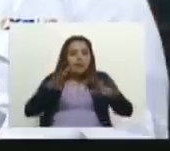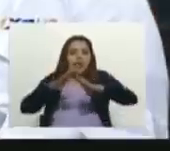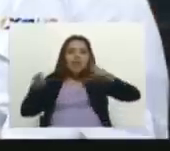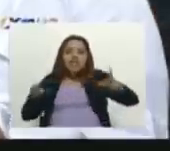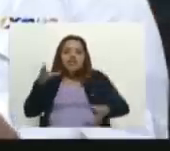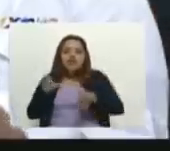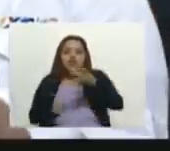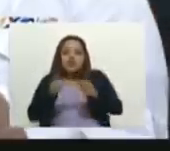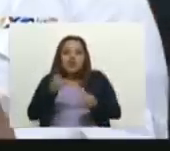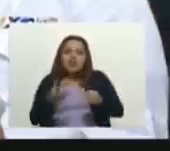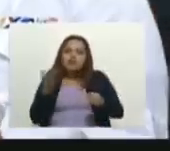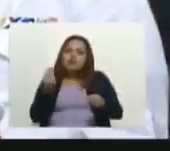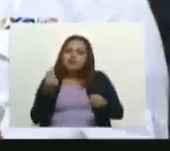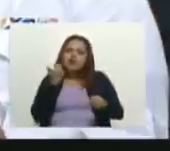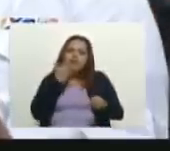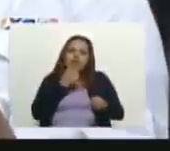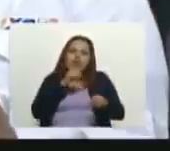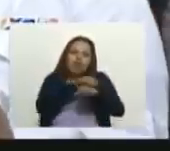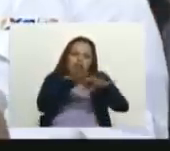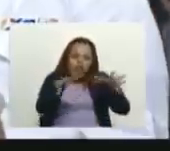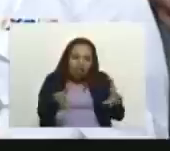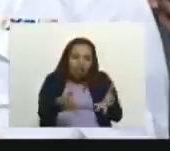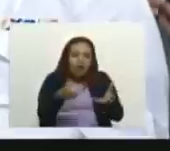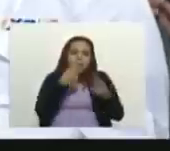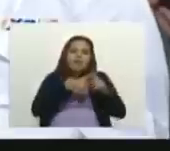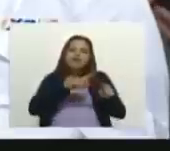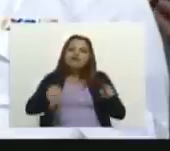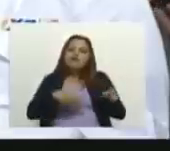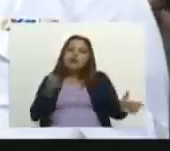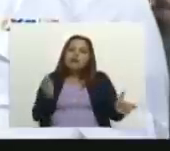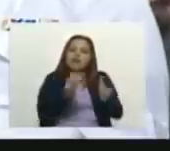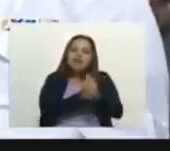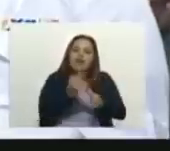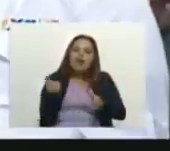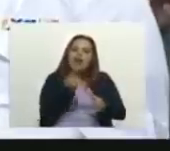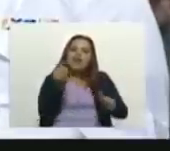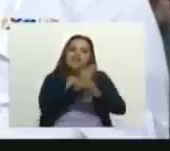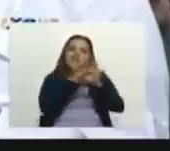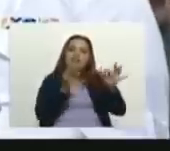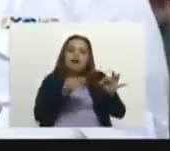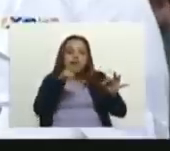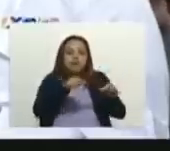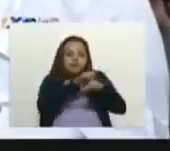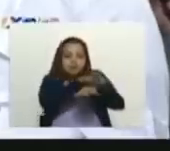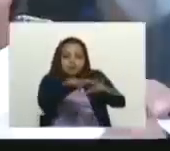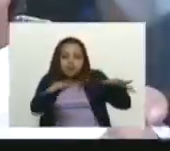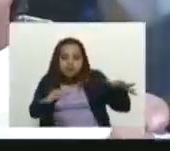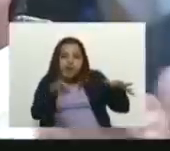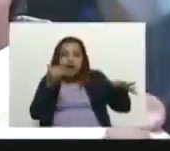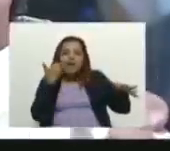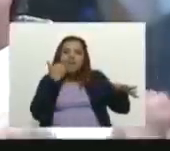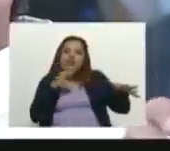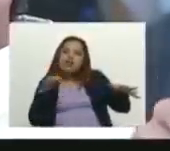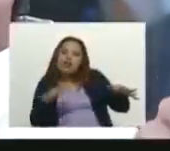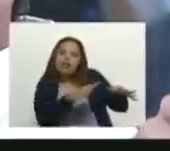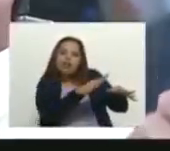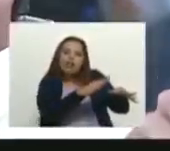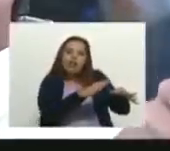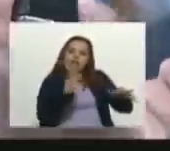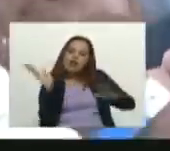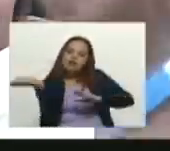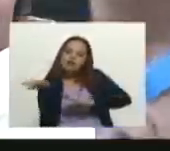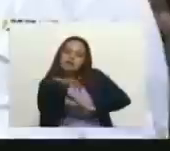que es muy virulento, y hemos logrado que la única forma que en ese cultivo, cuando le ataca el virus, es erradicar las